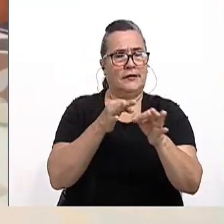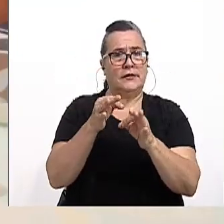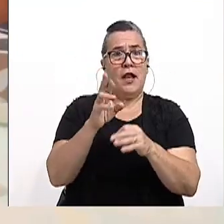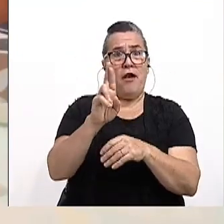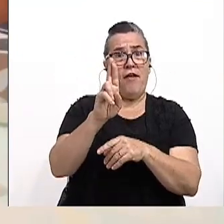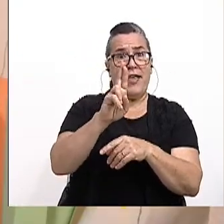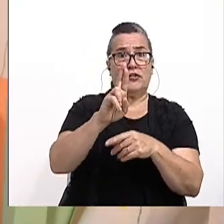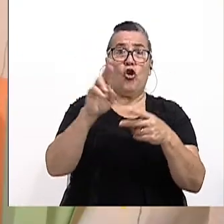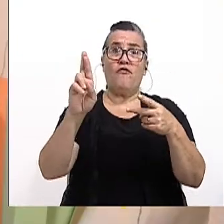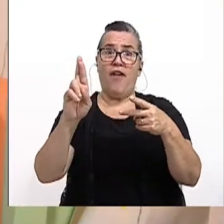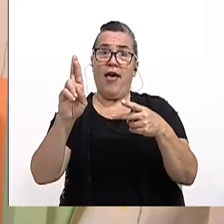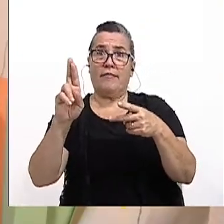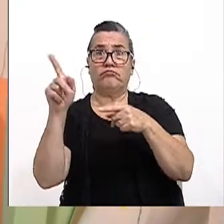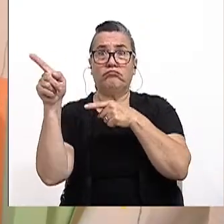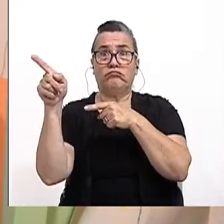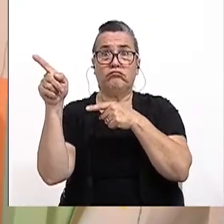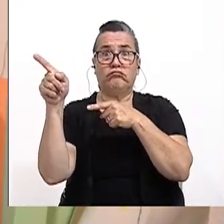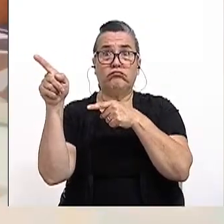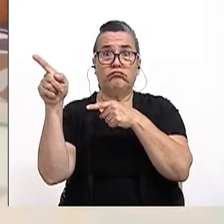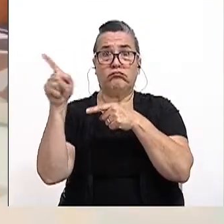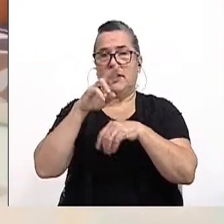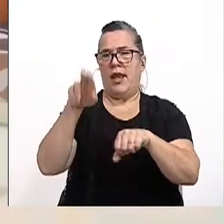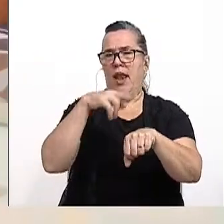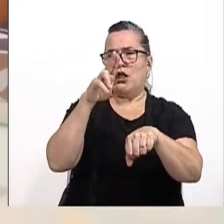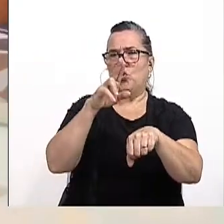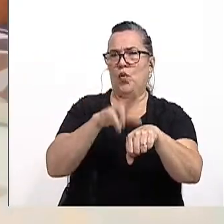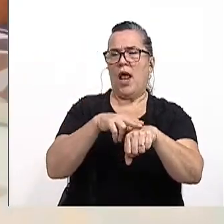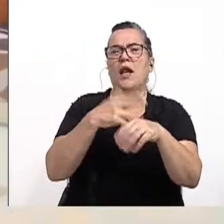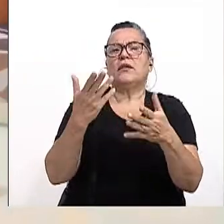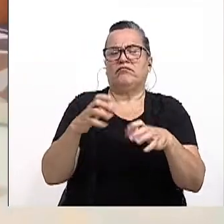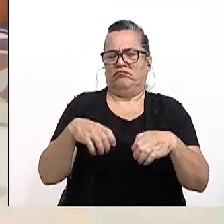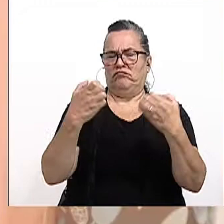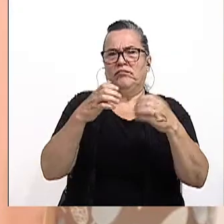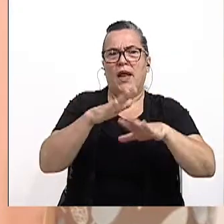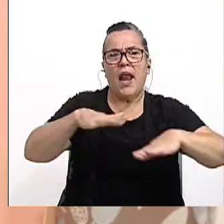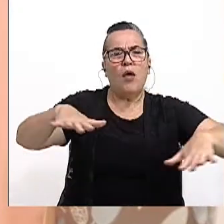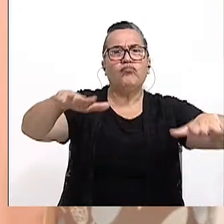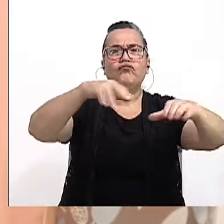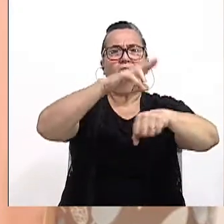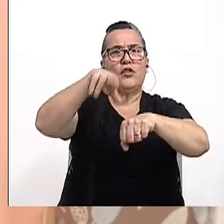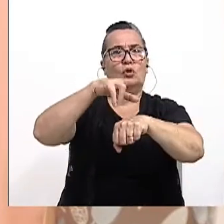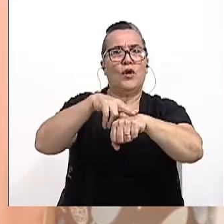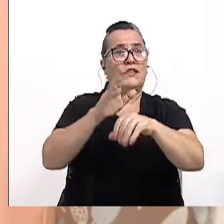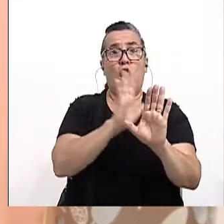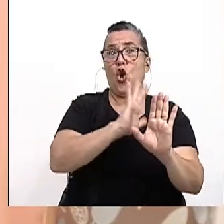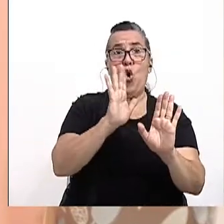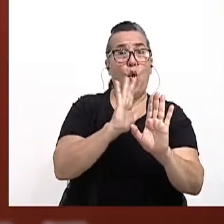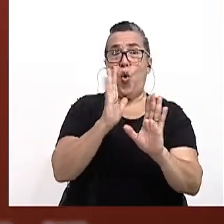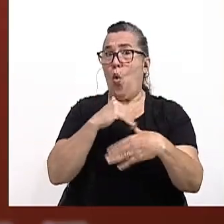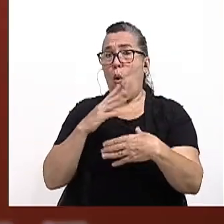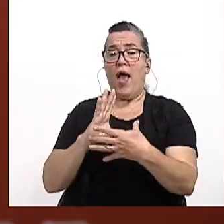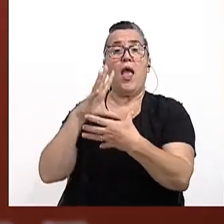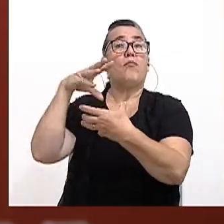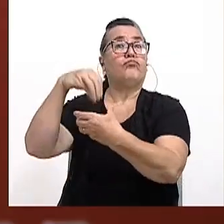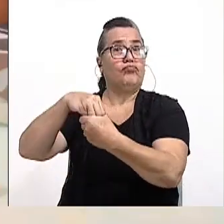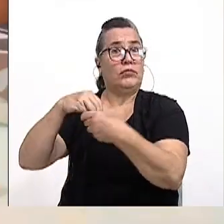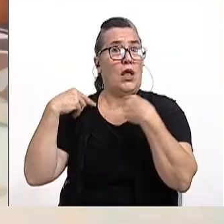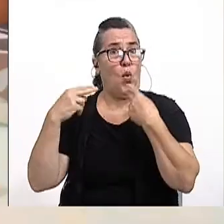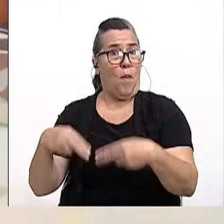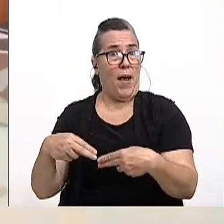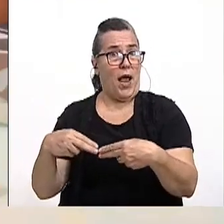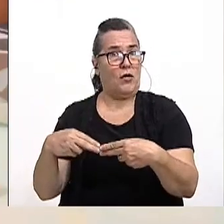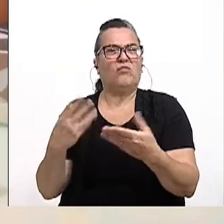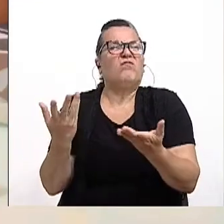radiación radioactiva o radioactividad natural es la que existe en la naturaleza sin la intervención del ser humano. ¡Va de nuevo!